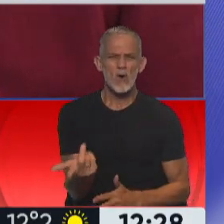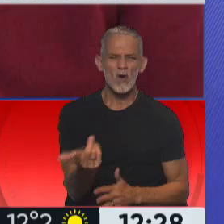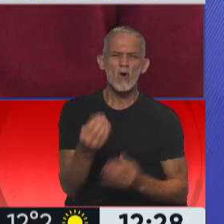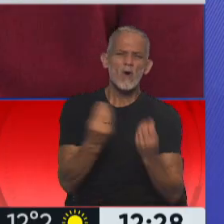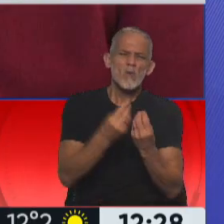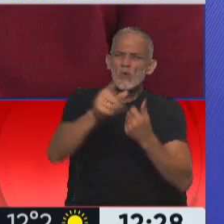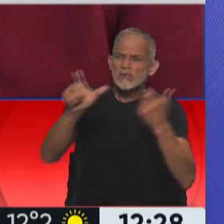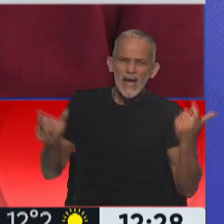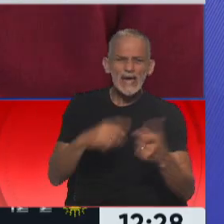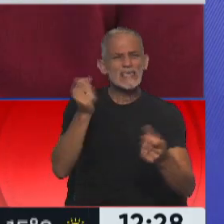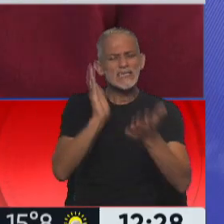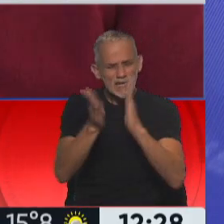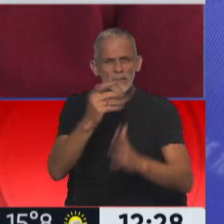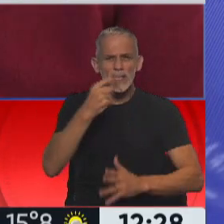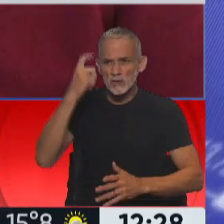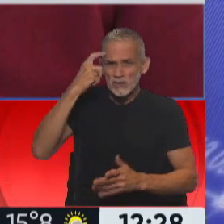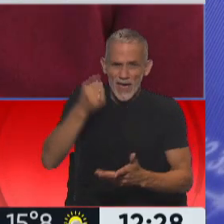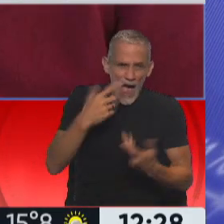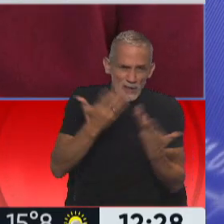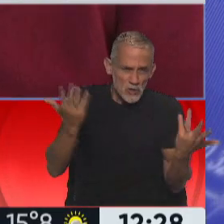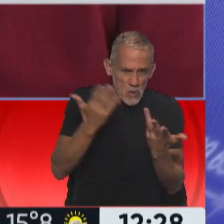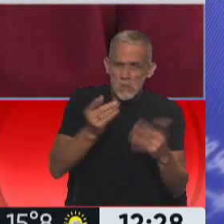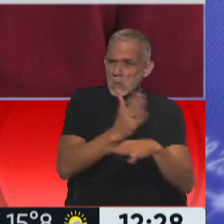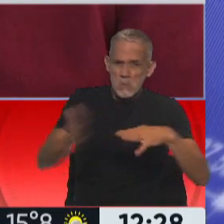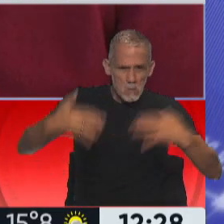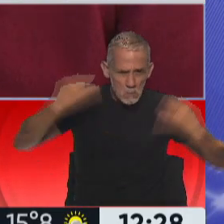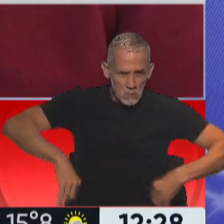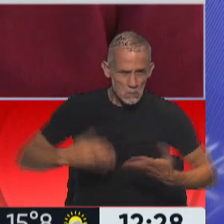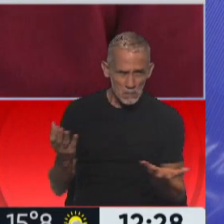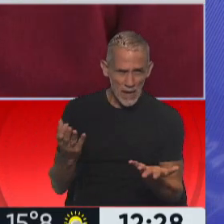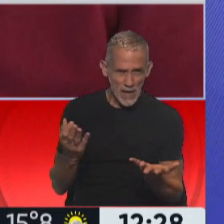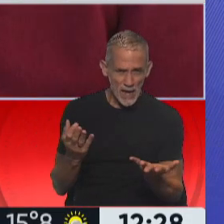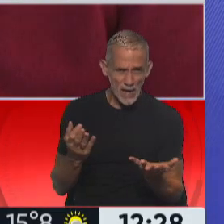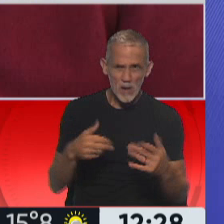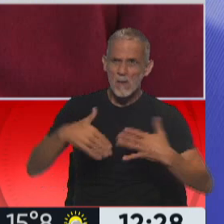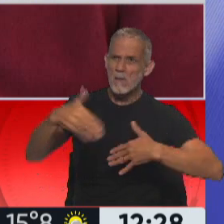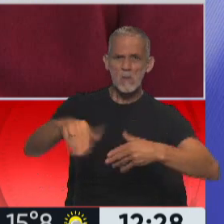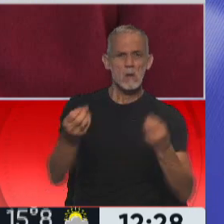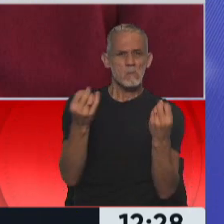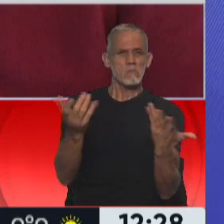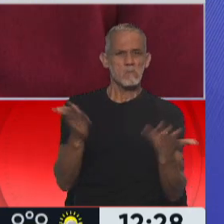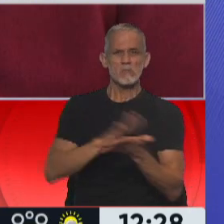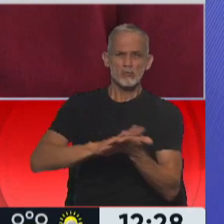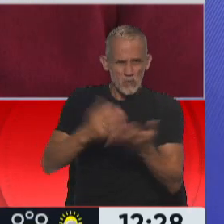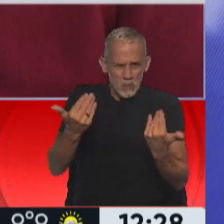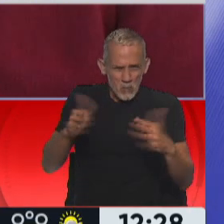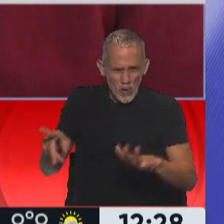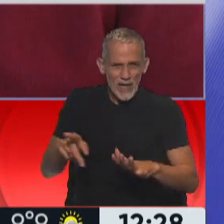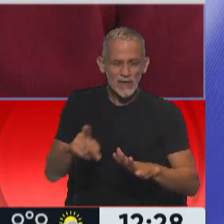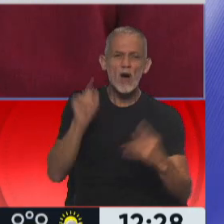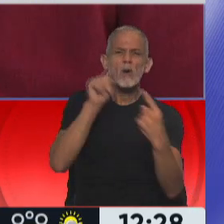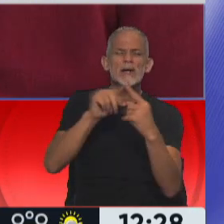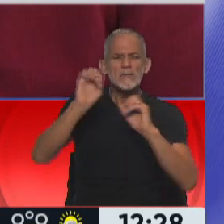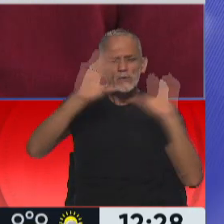claro. gente que está en tratamiento psiquiátrico con un pronóstico completamente favorable. Claro. El tiempo es acotado, los objetivos son